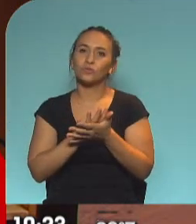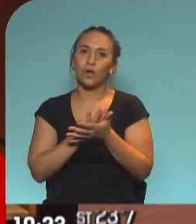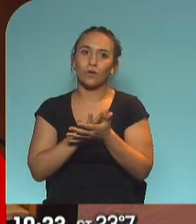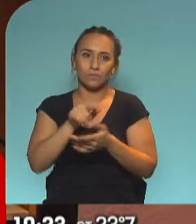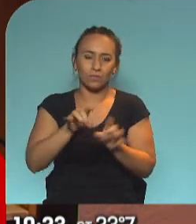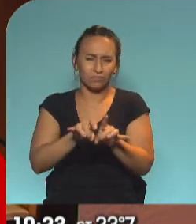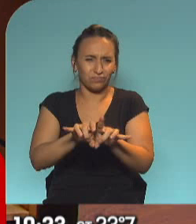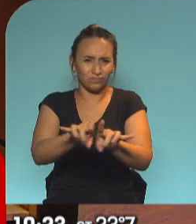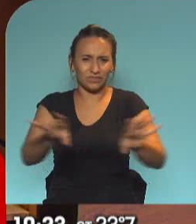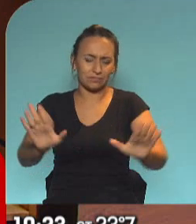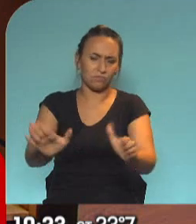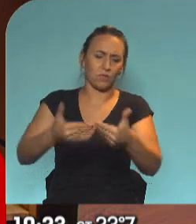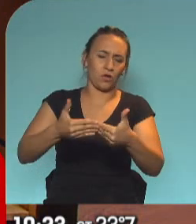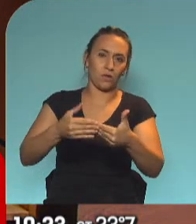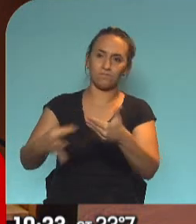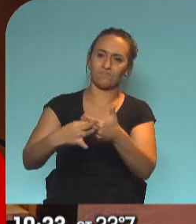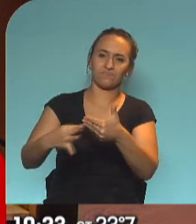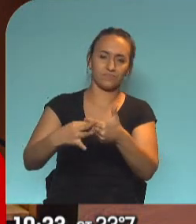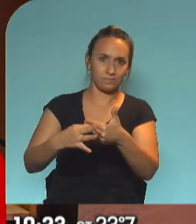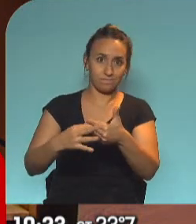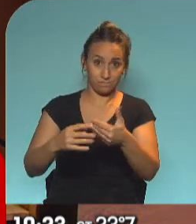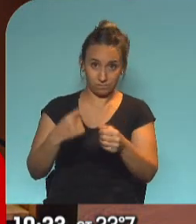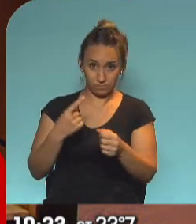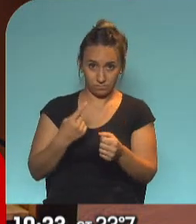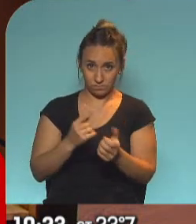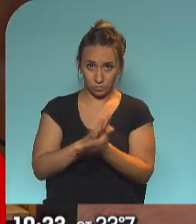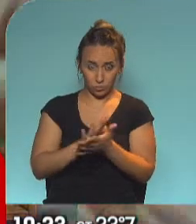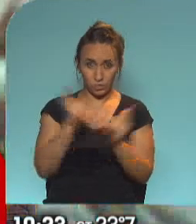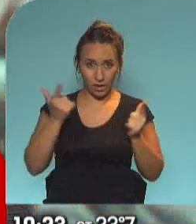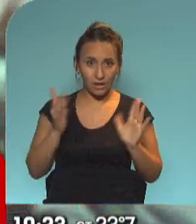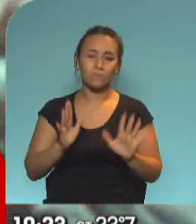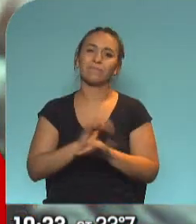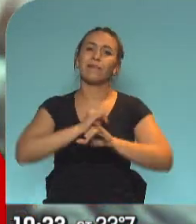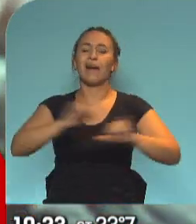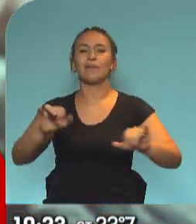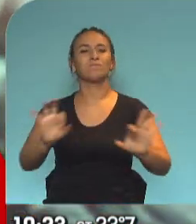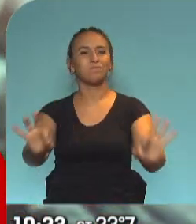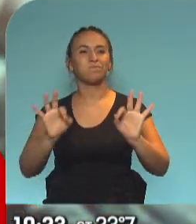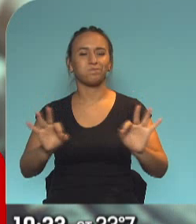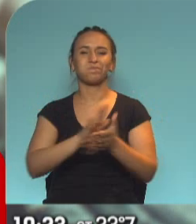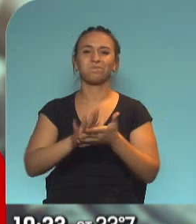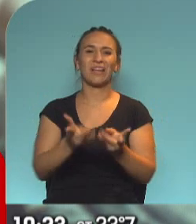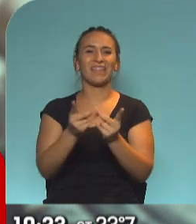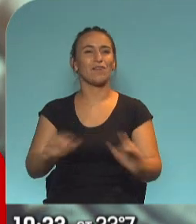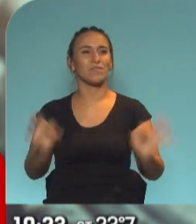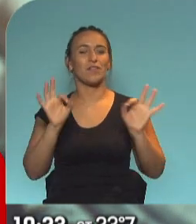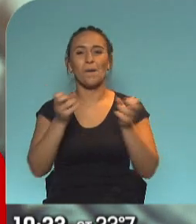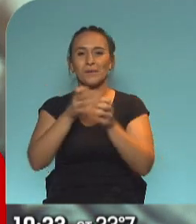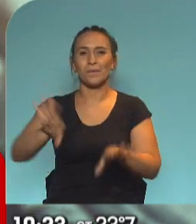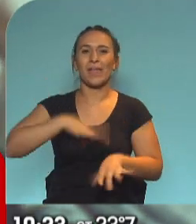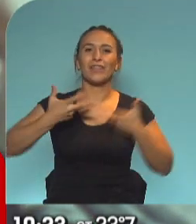puerta a este virus y decir, señores, esto se acabó, empezamos una vida relativamente normal,